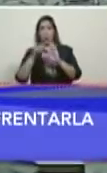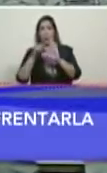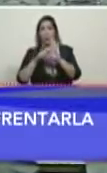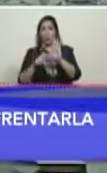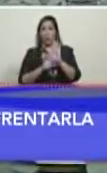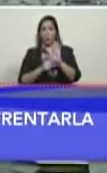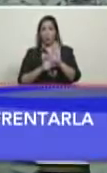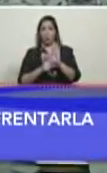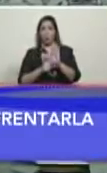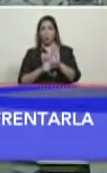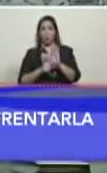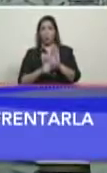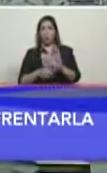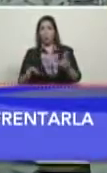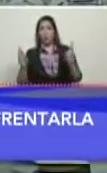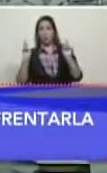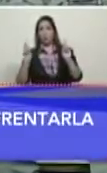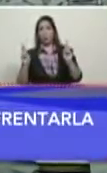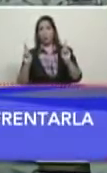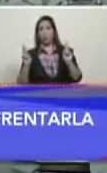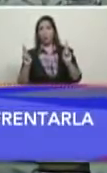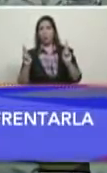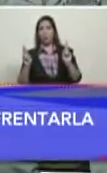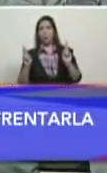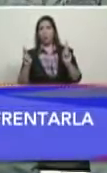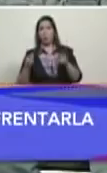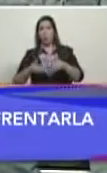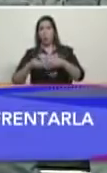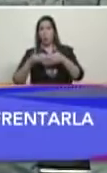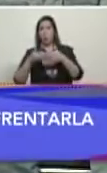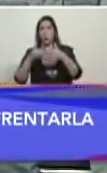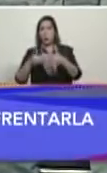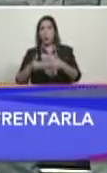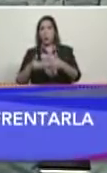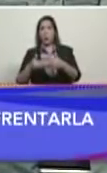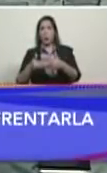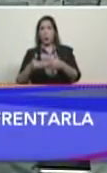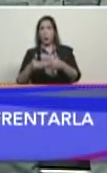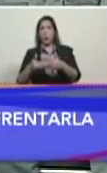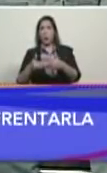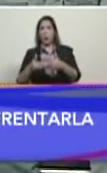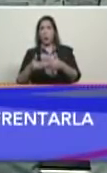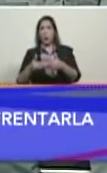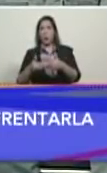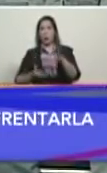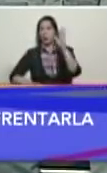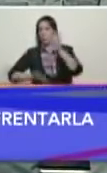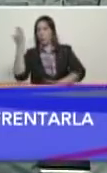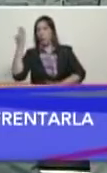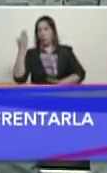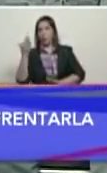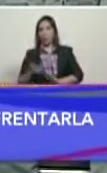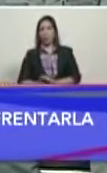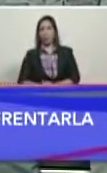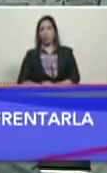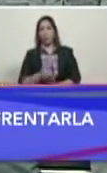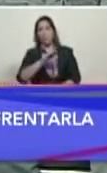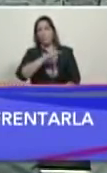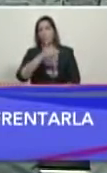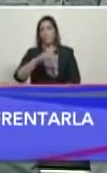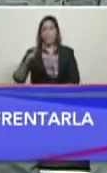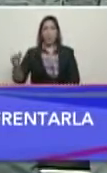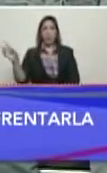y afortunadamente los buques entendieron y se retiraron fuera de las aguas